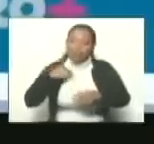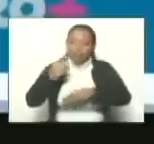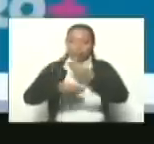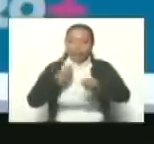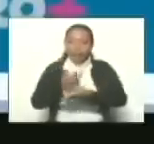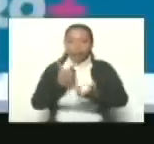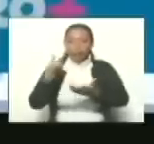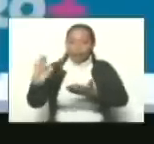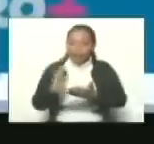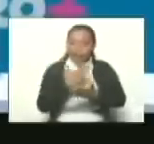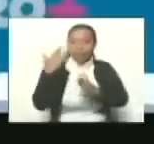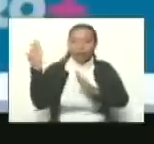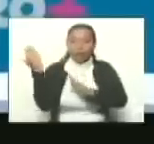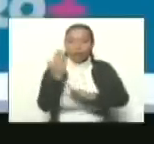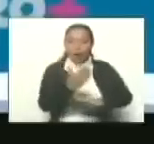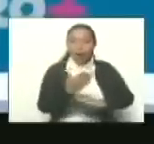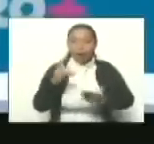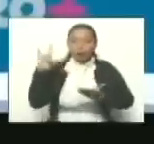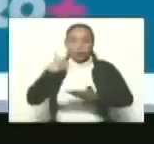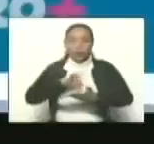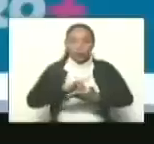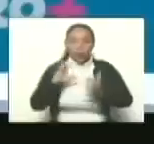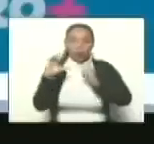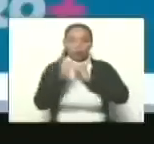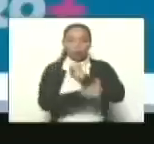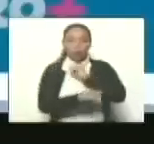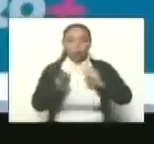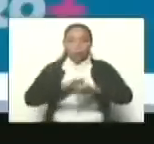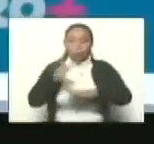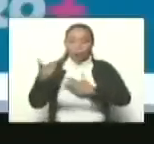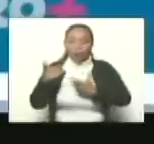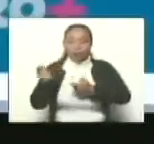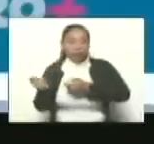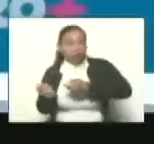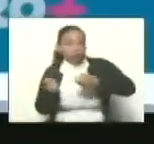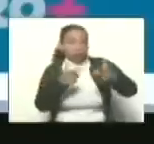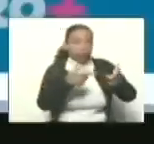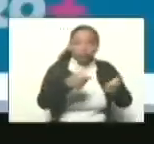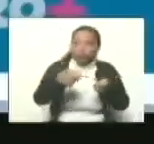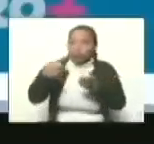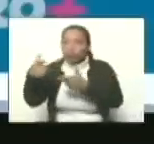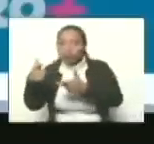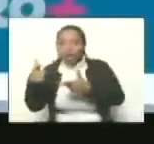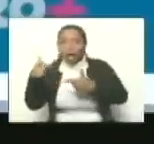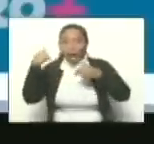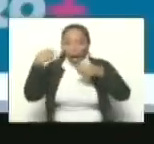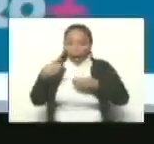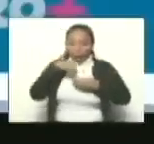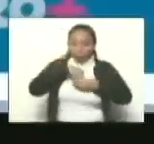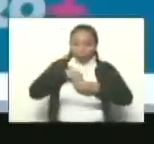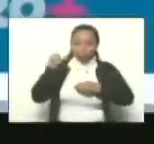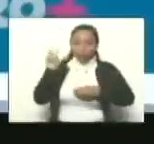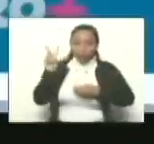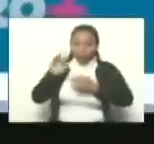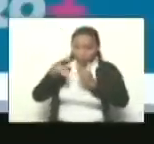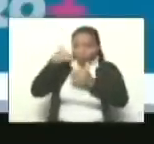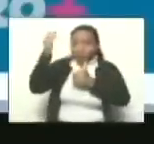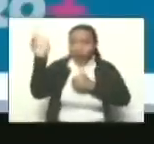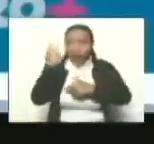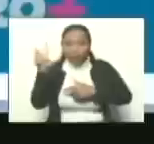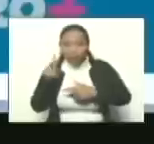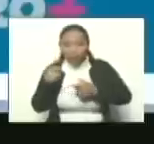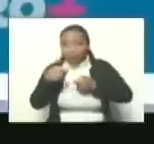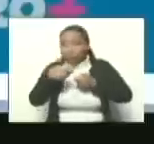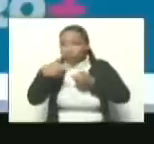¿Por qué sanciona a Conviasa? Si Conviasa lo que hace es trasladar pasajeros dentro del país. Trasladar pasajeros por